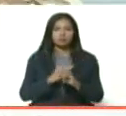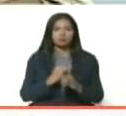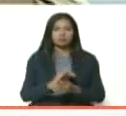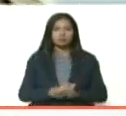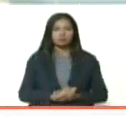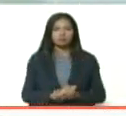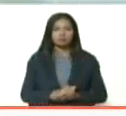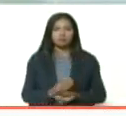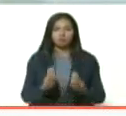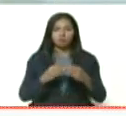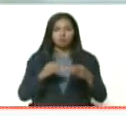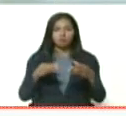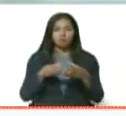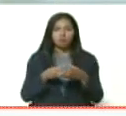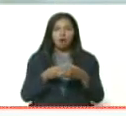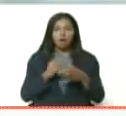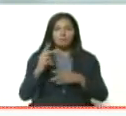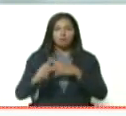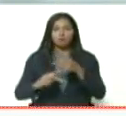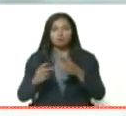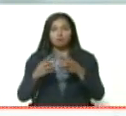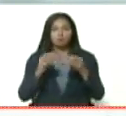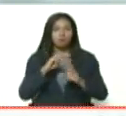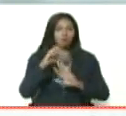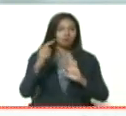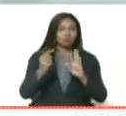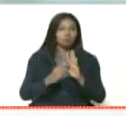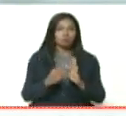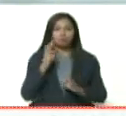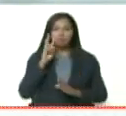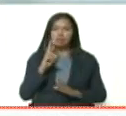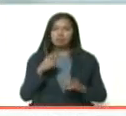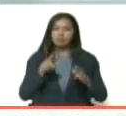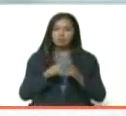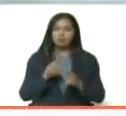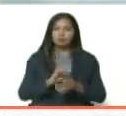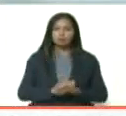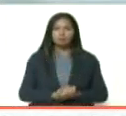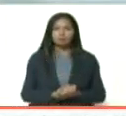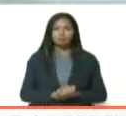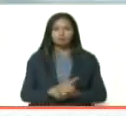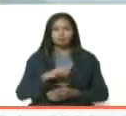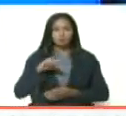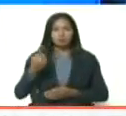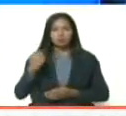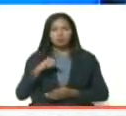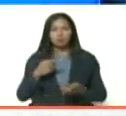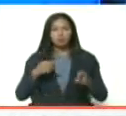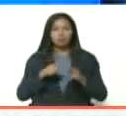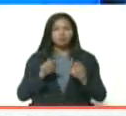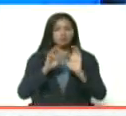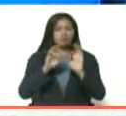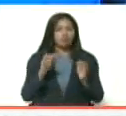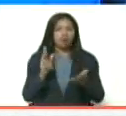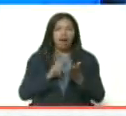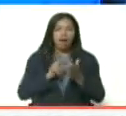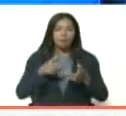mientras agrupamos todas las fuerzas productivas, se dan cuenta, ¿verdad? Ya tenemos los instrumentos que se han